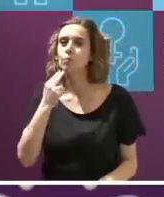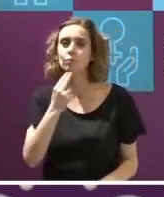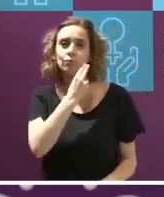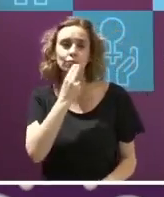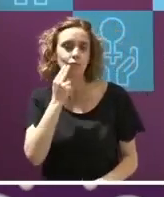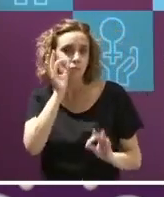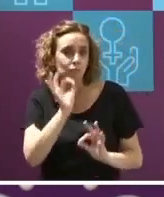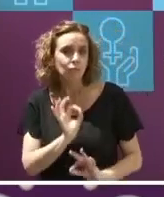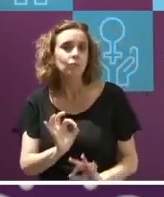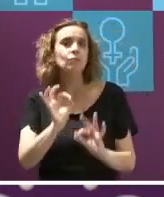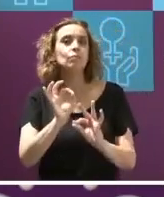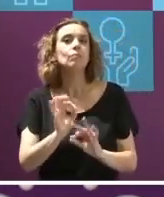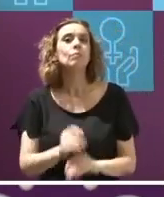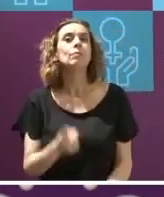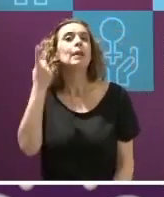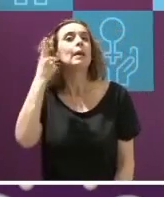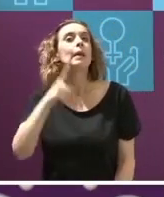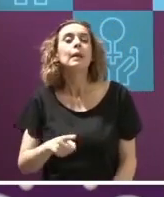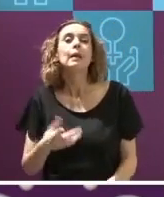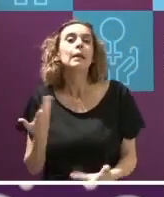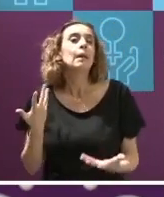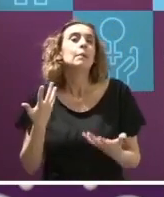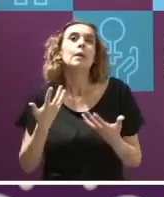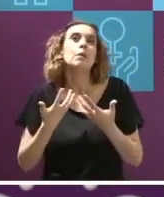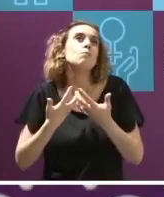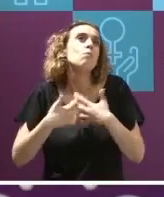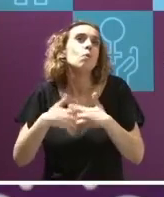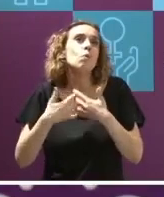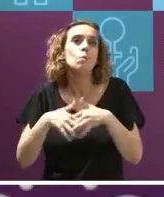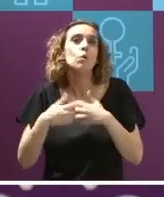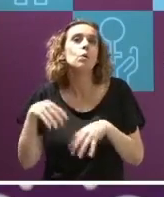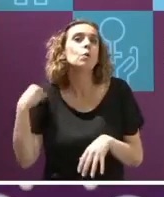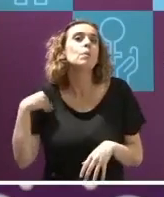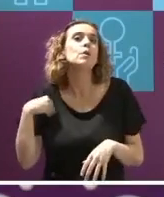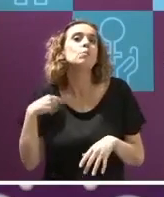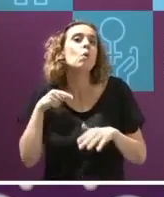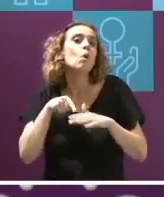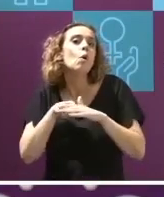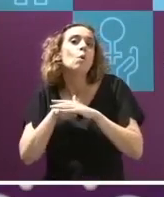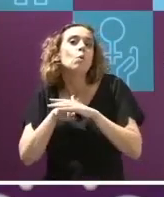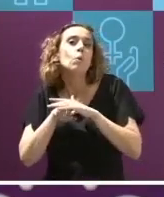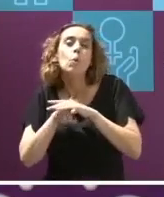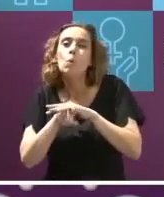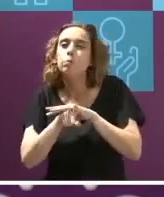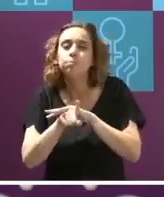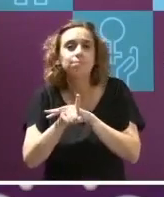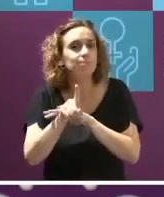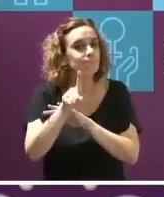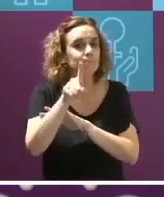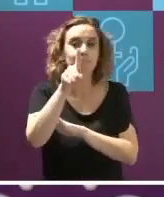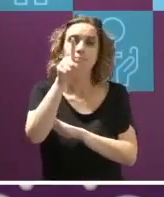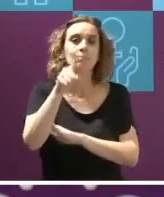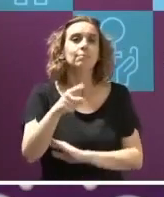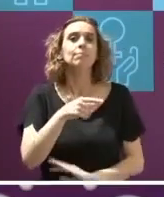también es un motor para el desarrollo sostenible y sobre